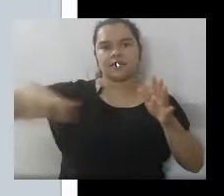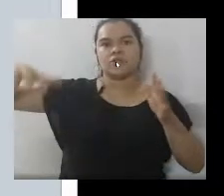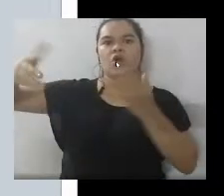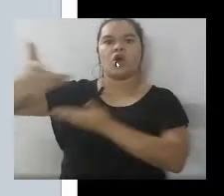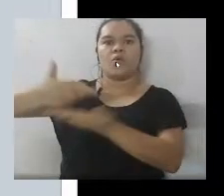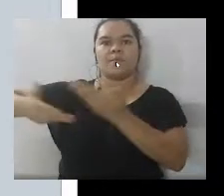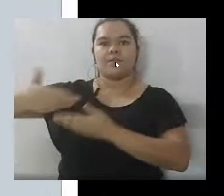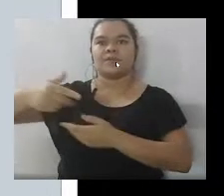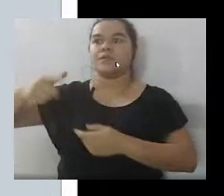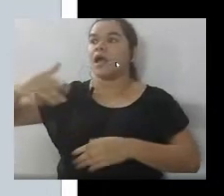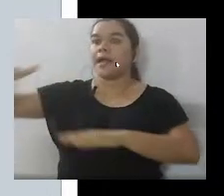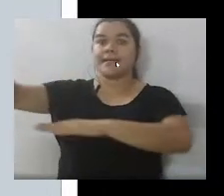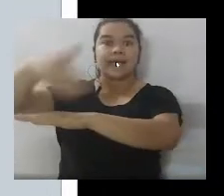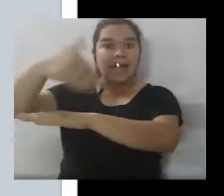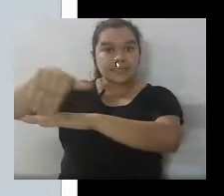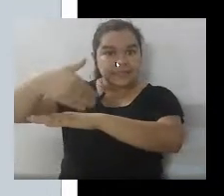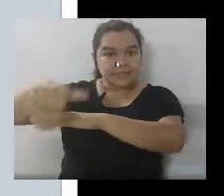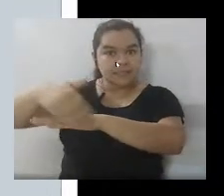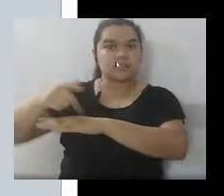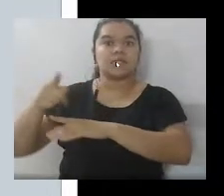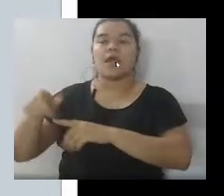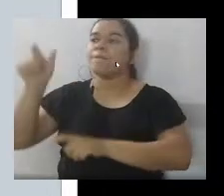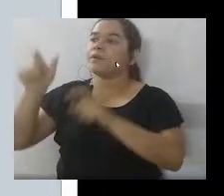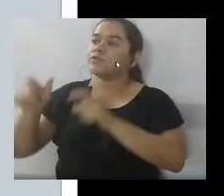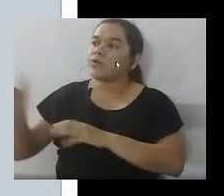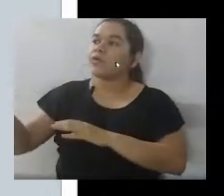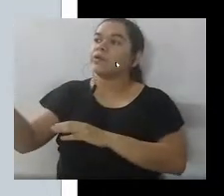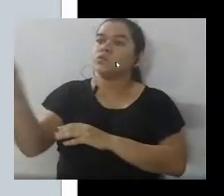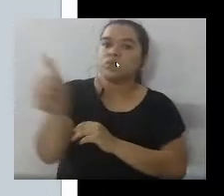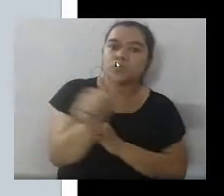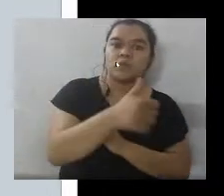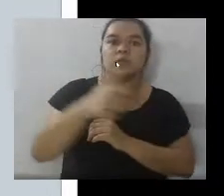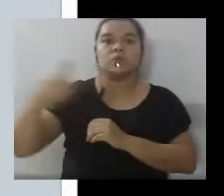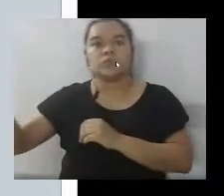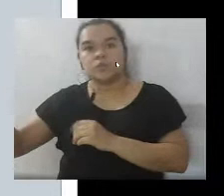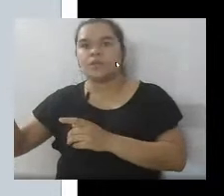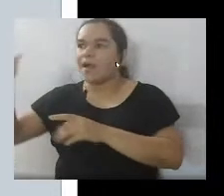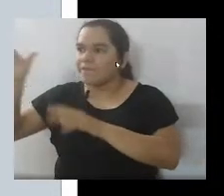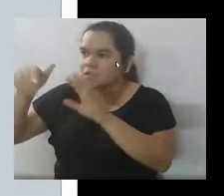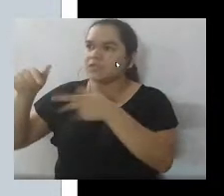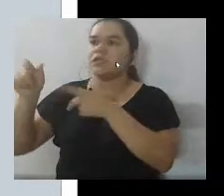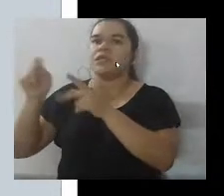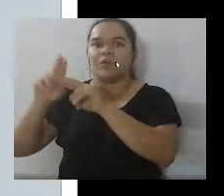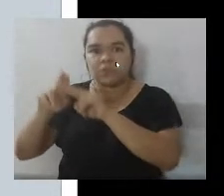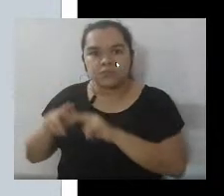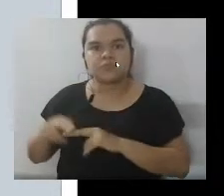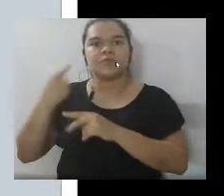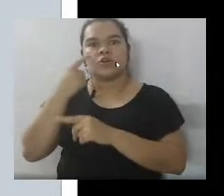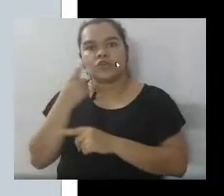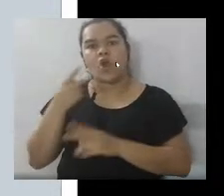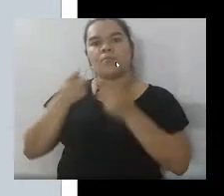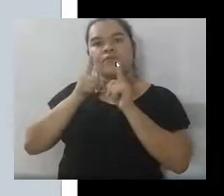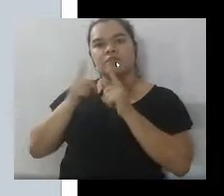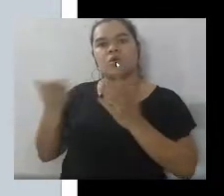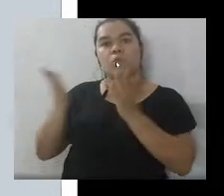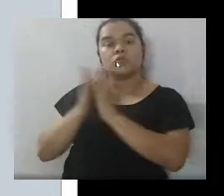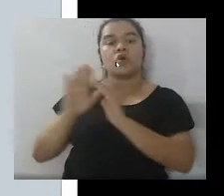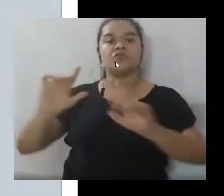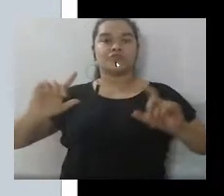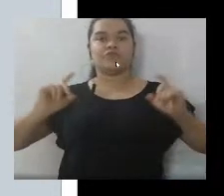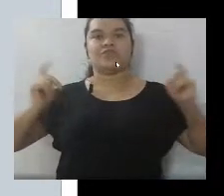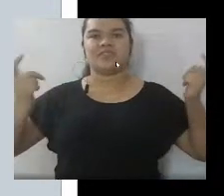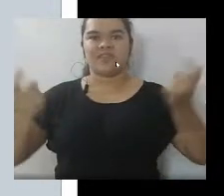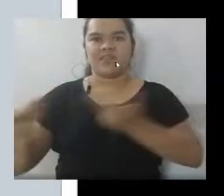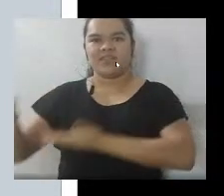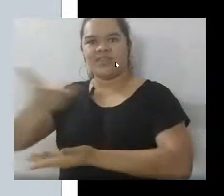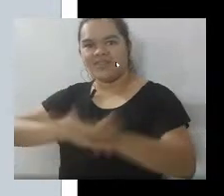decir salimos a la calle, prestamos servicios junto con los docentes a cargo y nos involucramos con